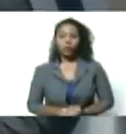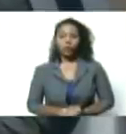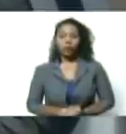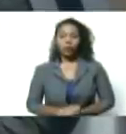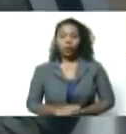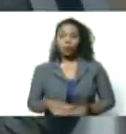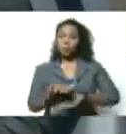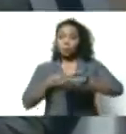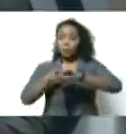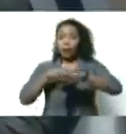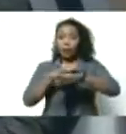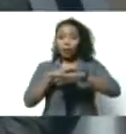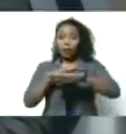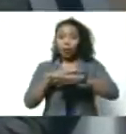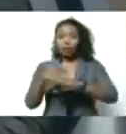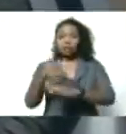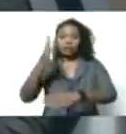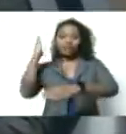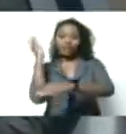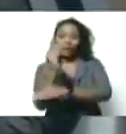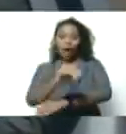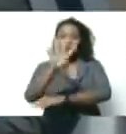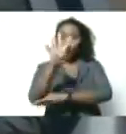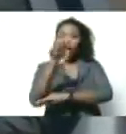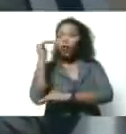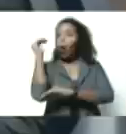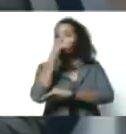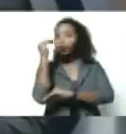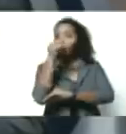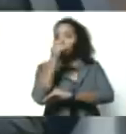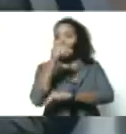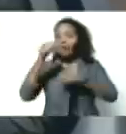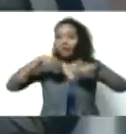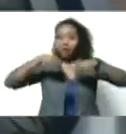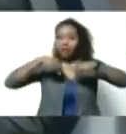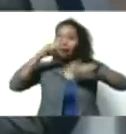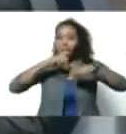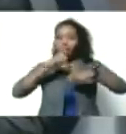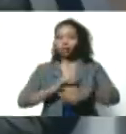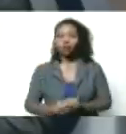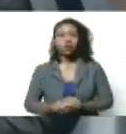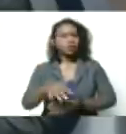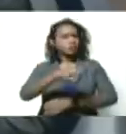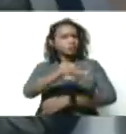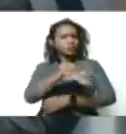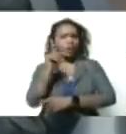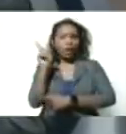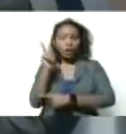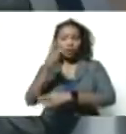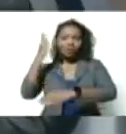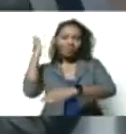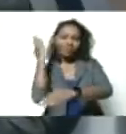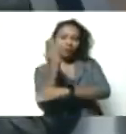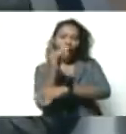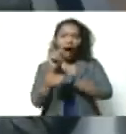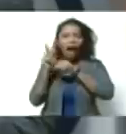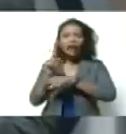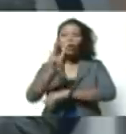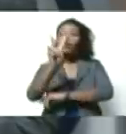la condena ocurrió el 4 de octubre de este año, donde fueron condenados allí